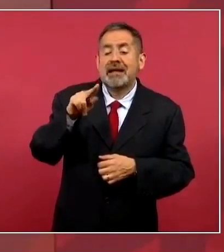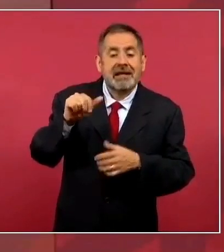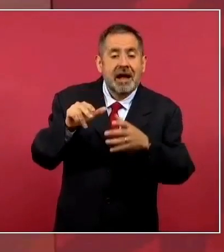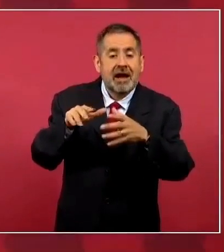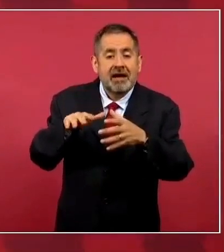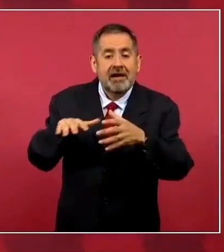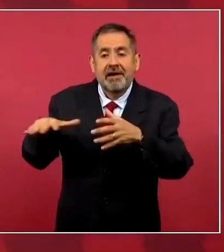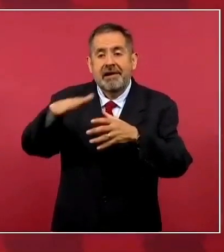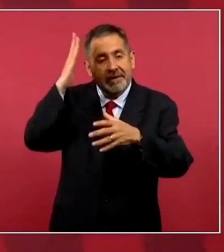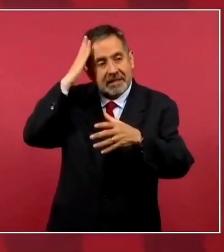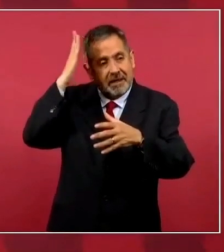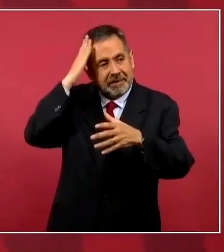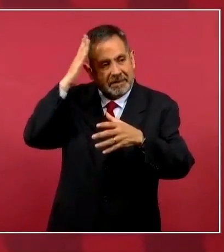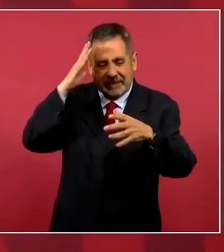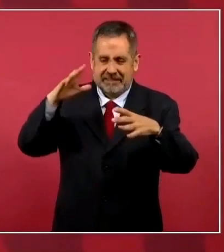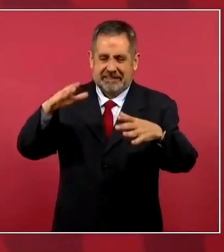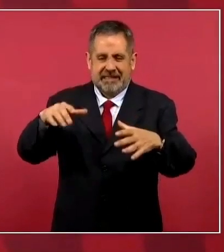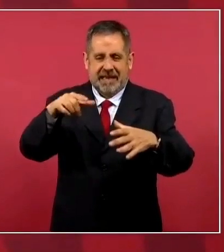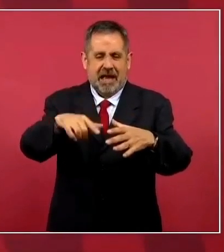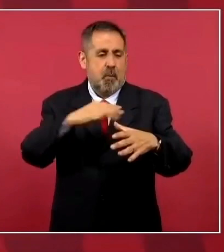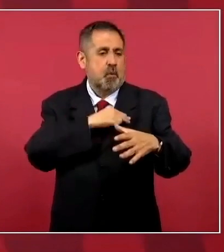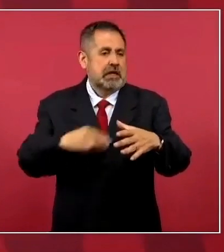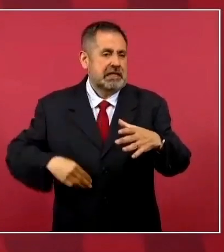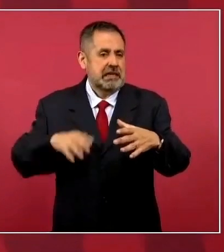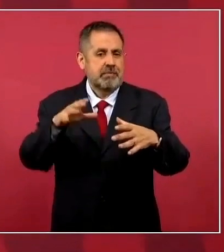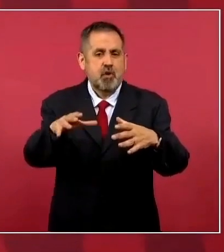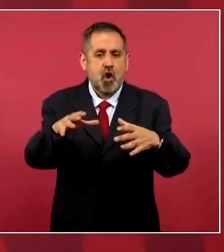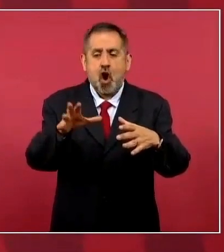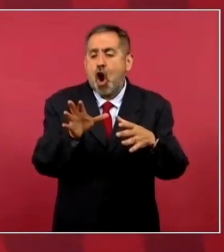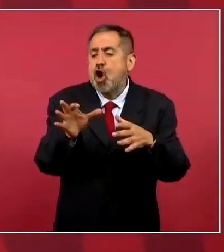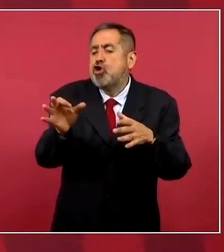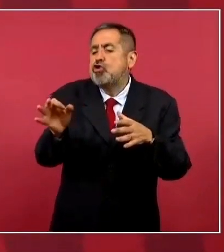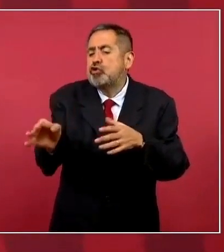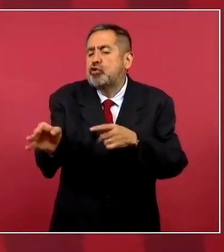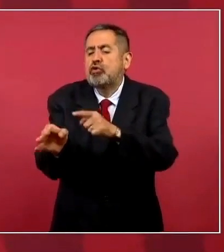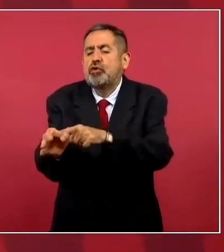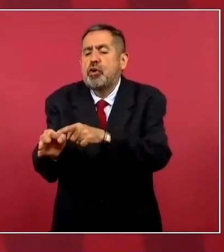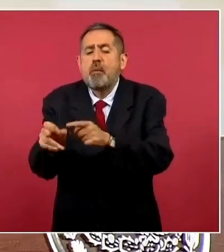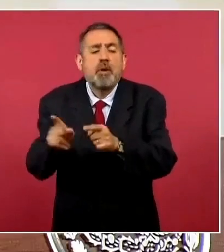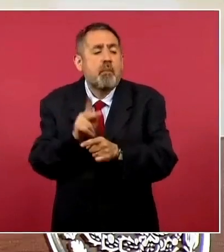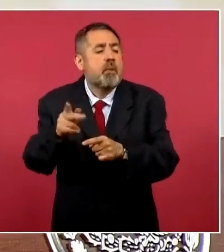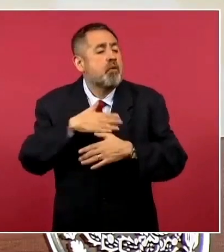pues es la cabecera municipal. Mi pueblo es más pequeño.